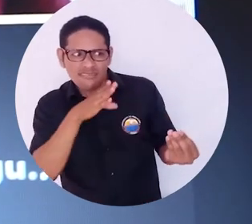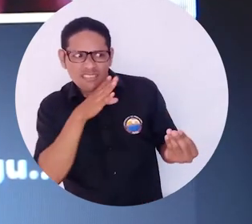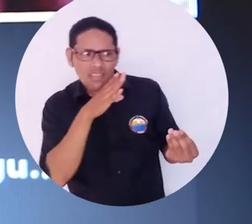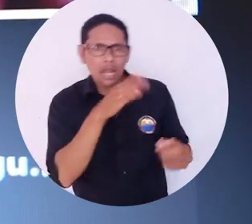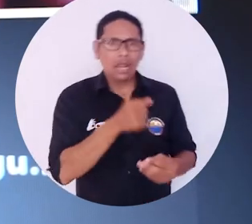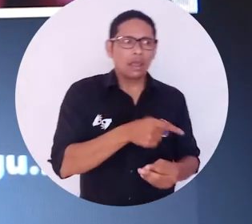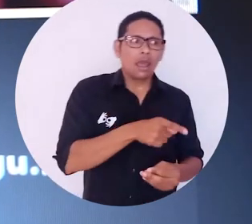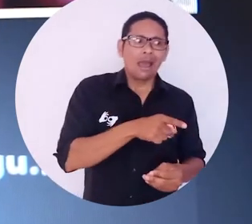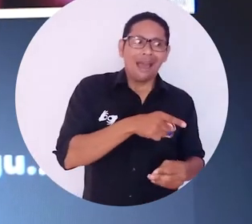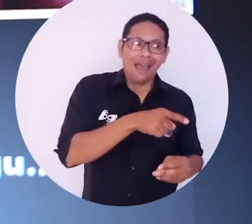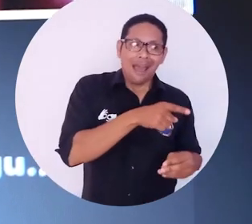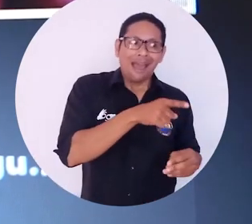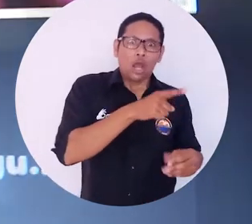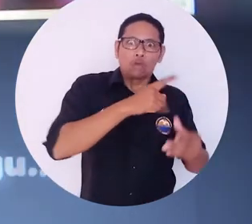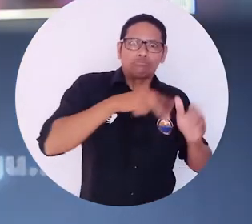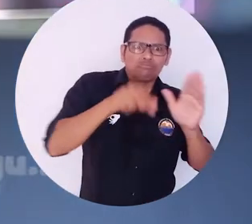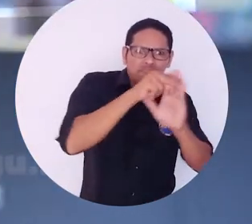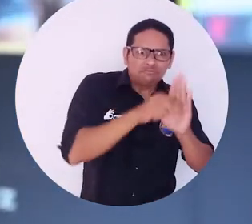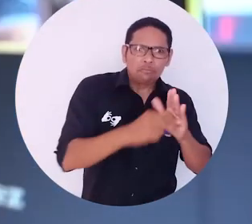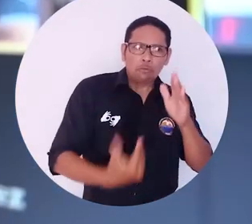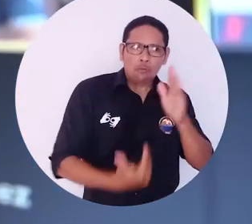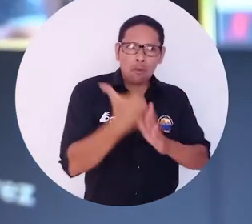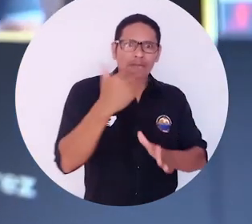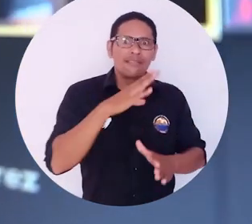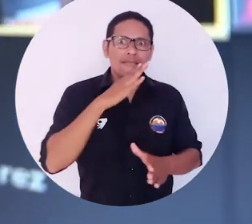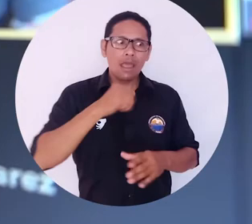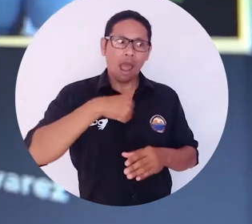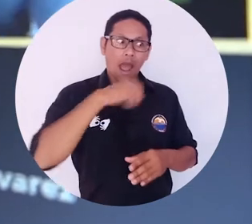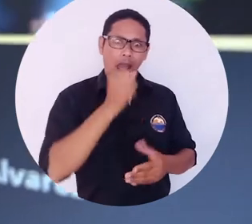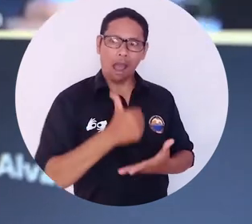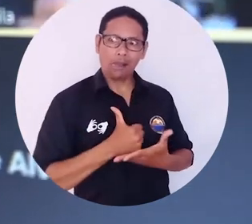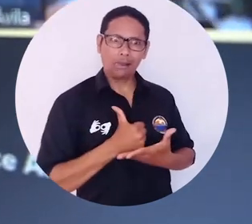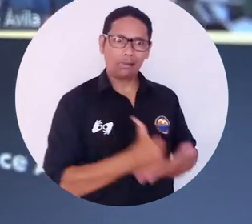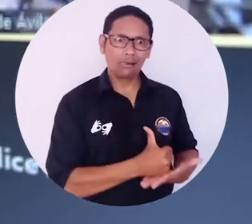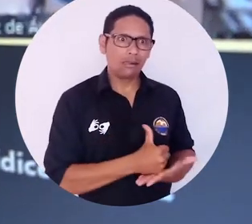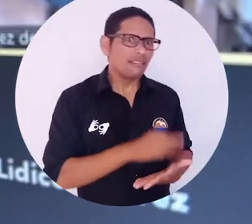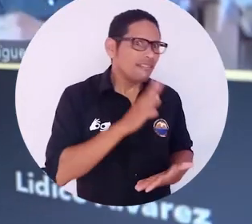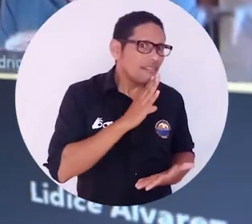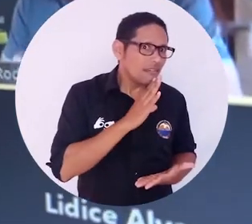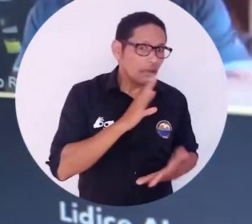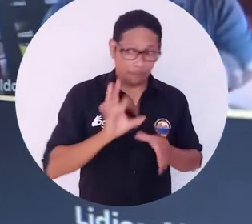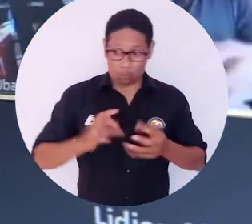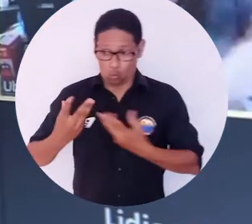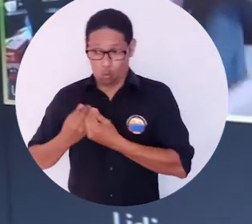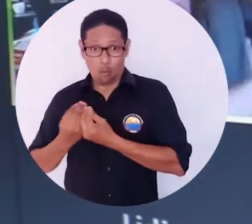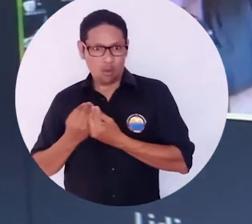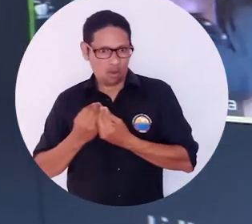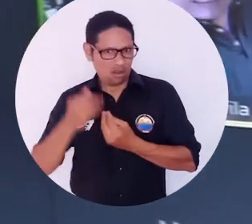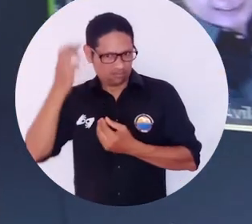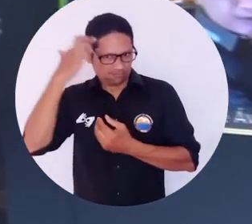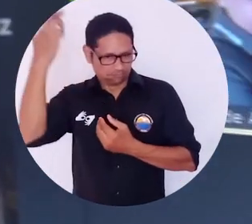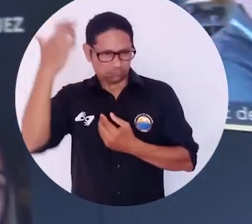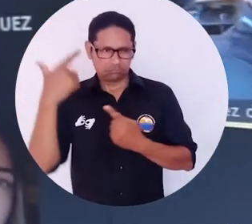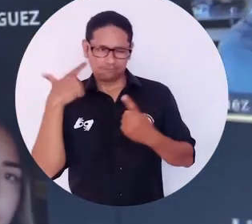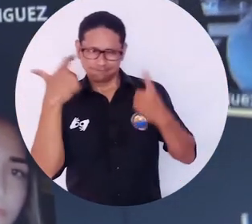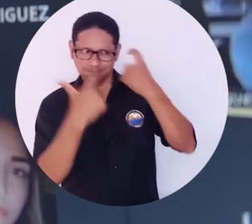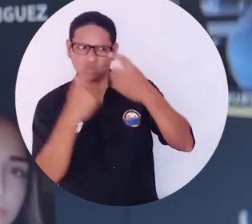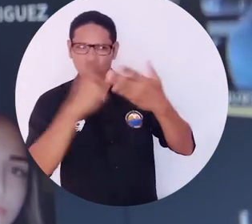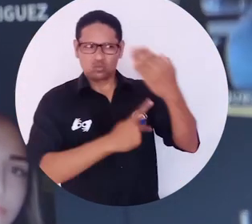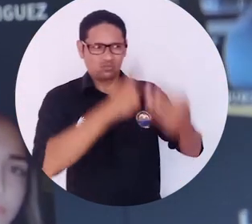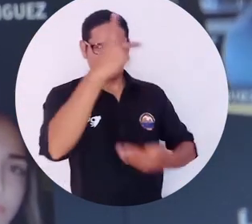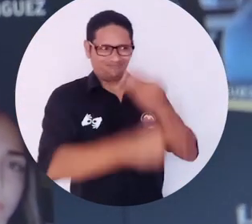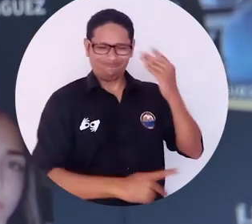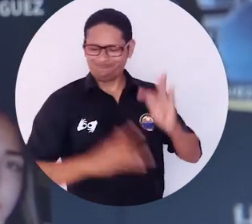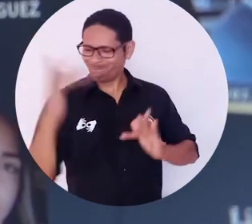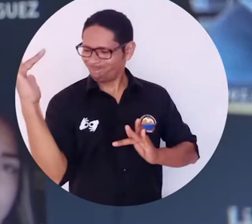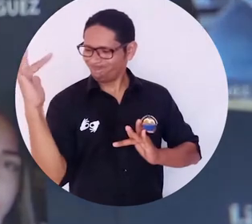se van a beneficiar realmente de esto. Como conclusión del debate, los especialistas coincidieron en que este proyecto es impertinente para llegar a la